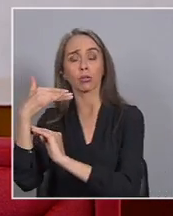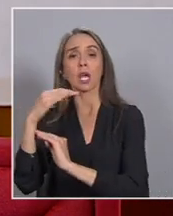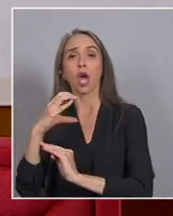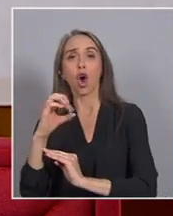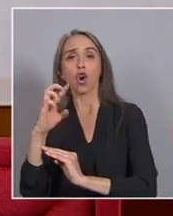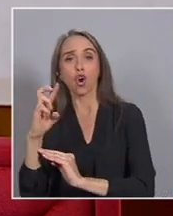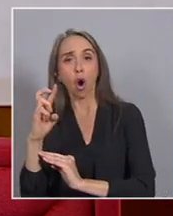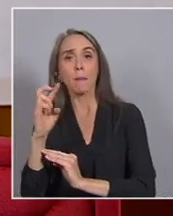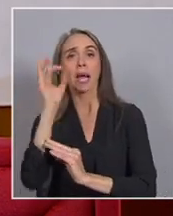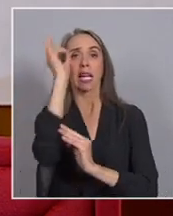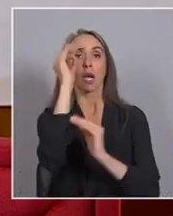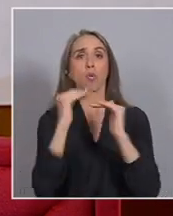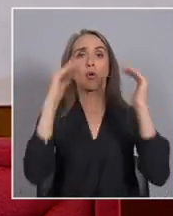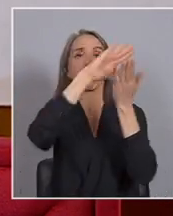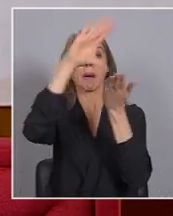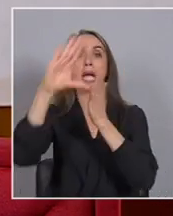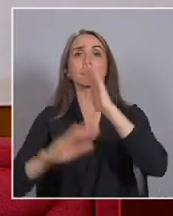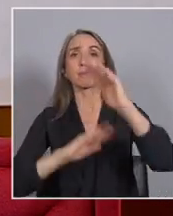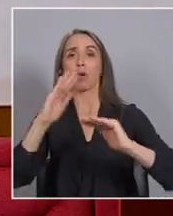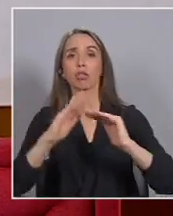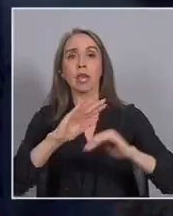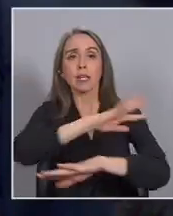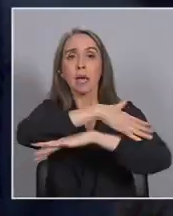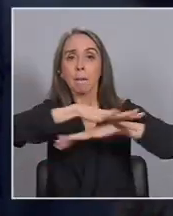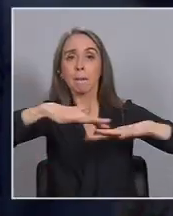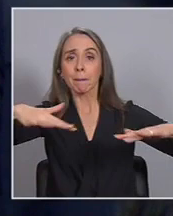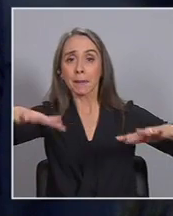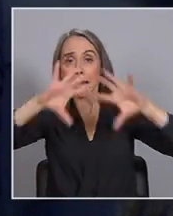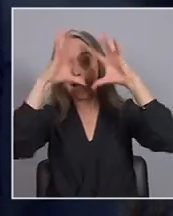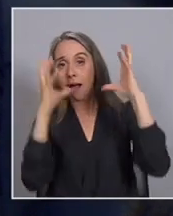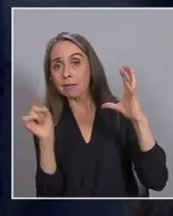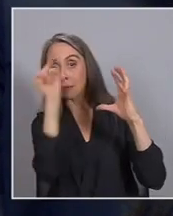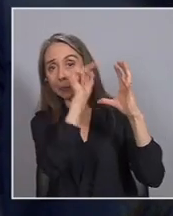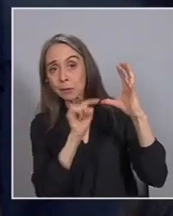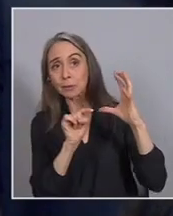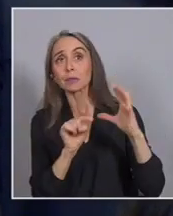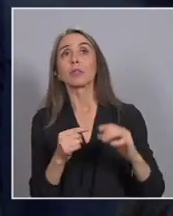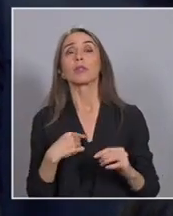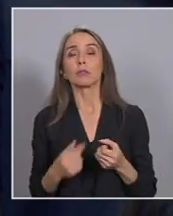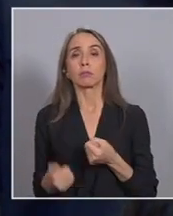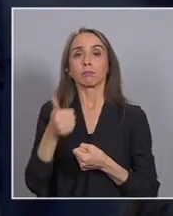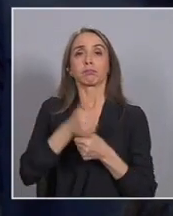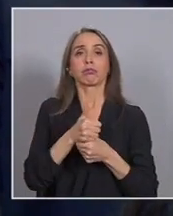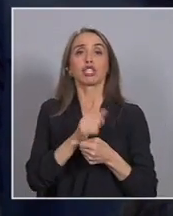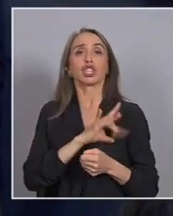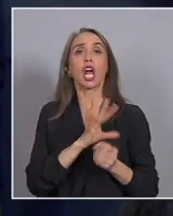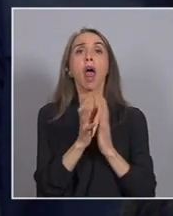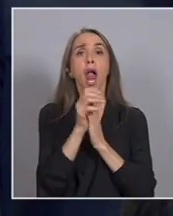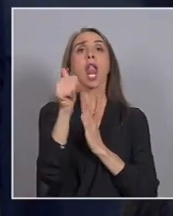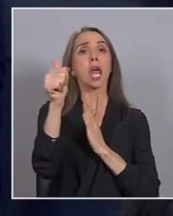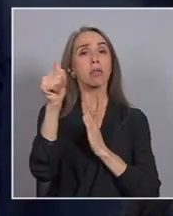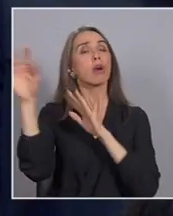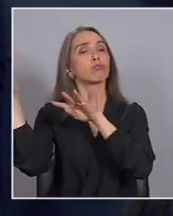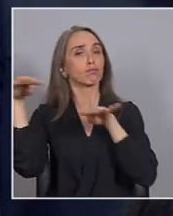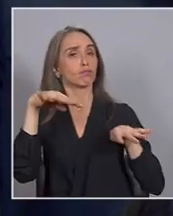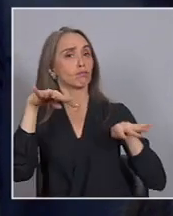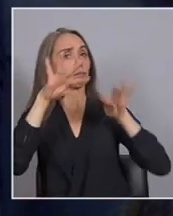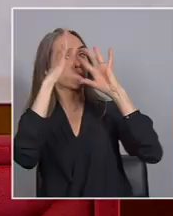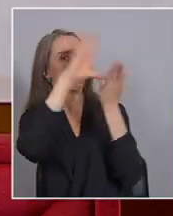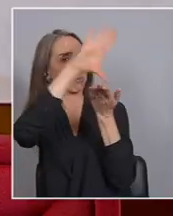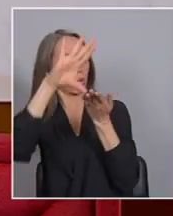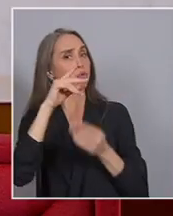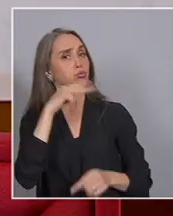COP o reuniones de alto nivel para la protección de los océanos, hemos asumido una posición de liderazgo que es reconocida en el mundo